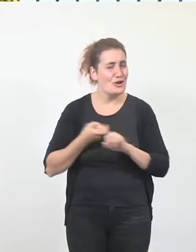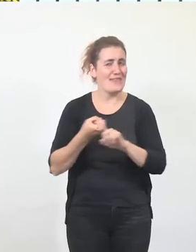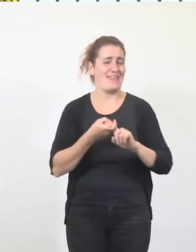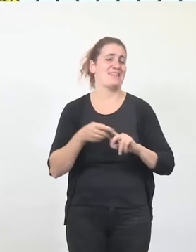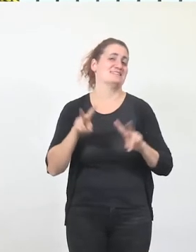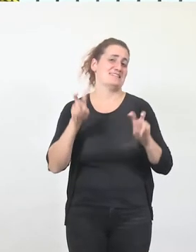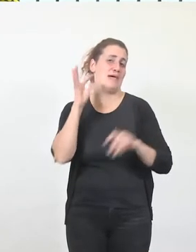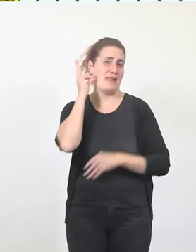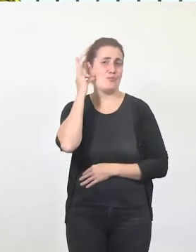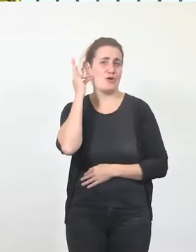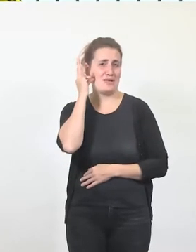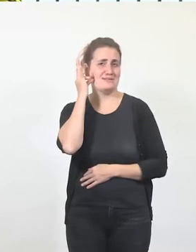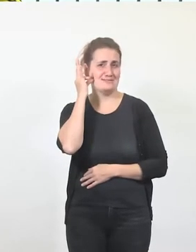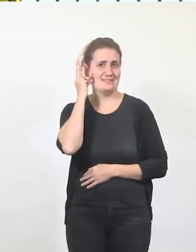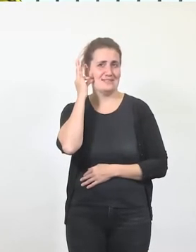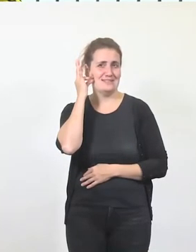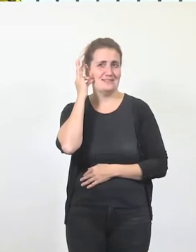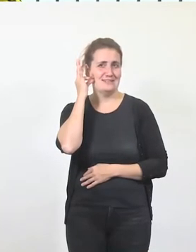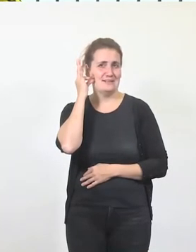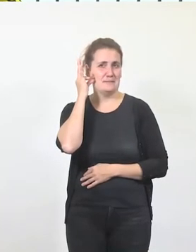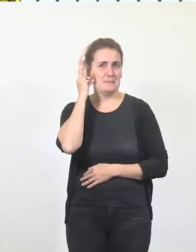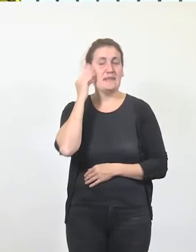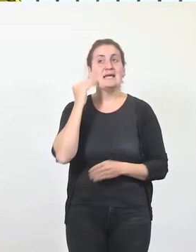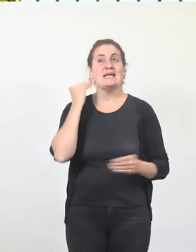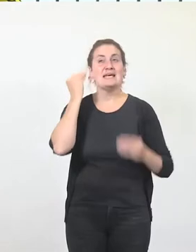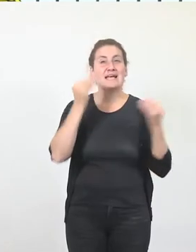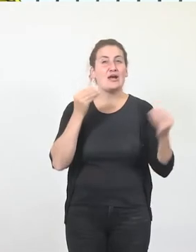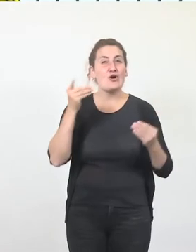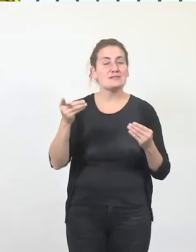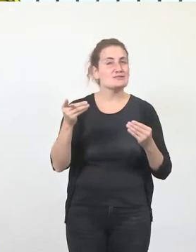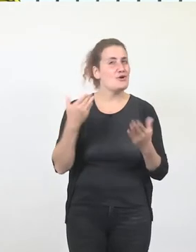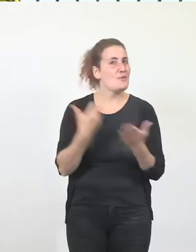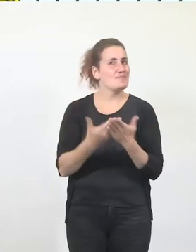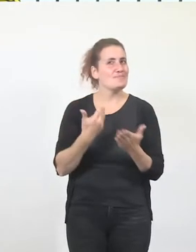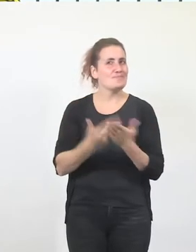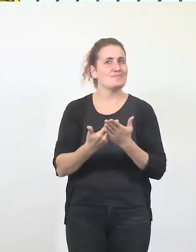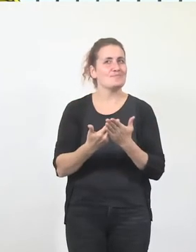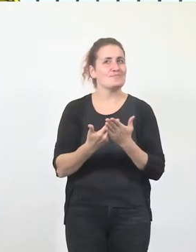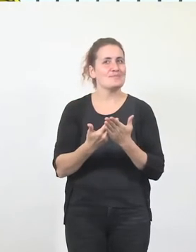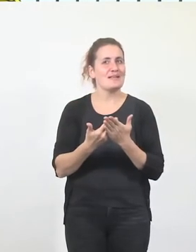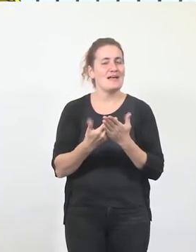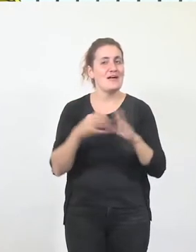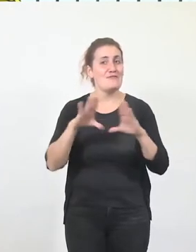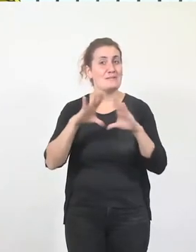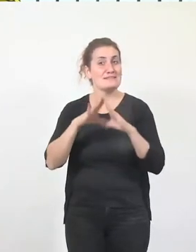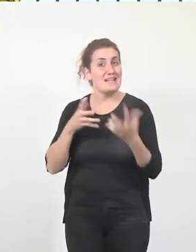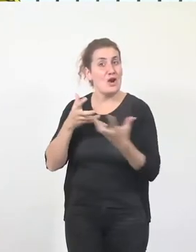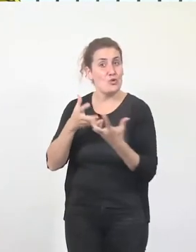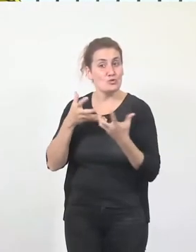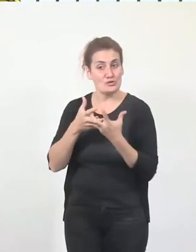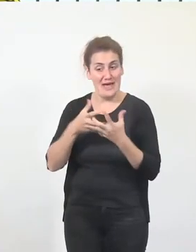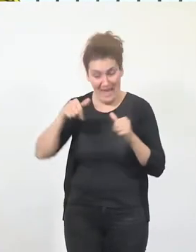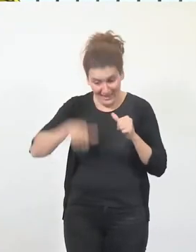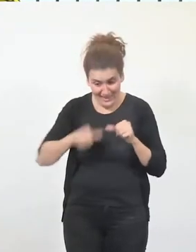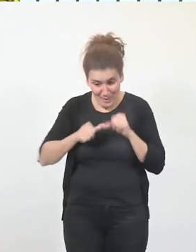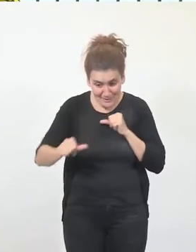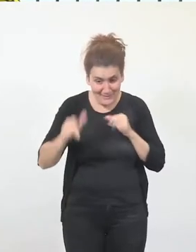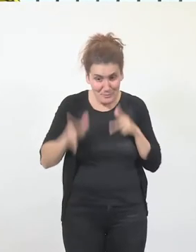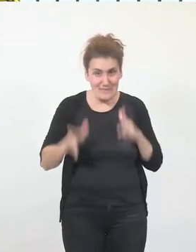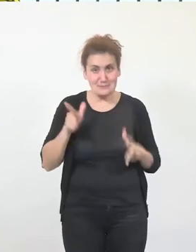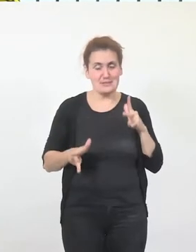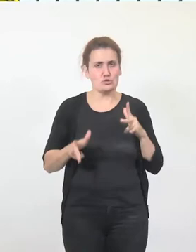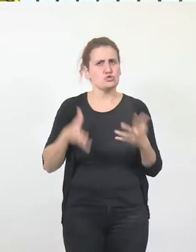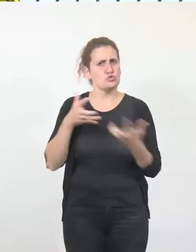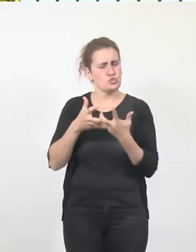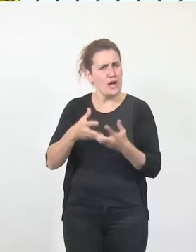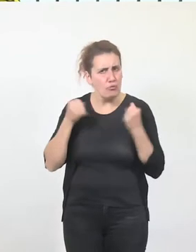de la mujer. Y yo creo que esto demuestra que la lucha feminista desde el País Vasco es una lucha